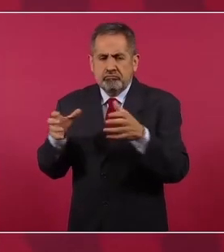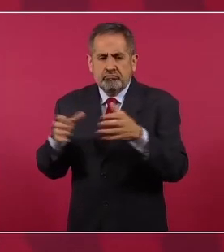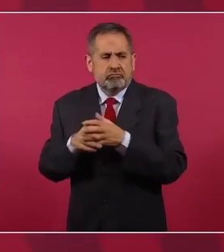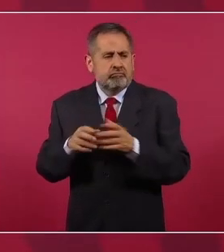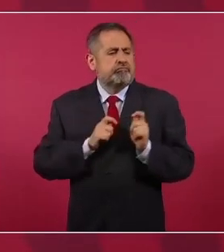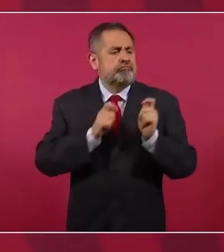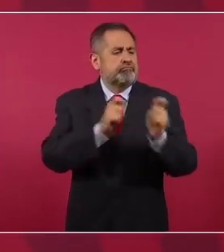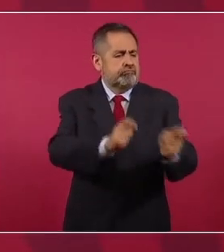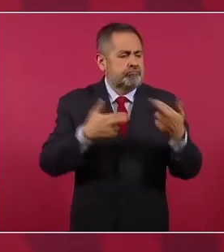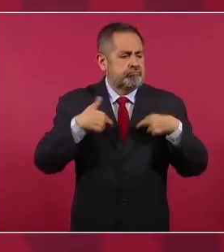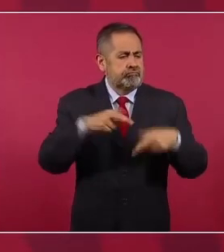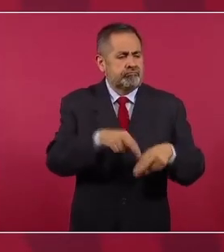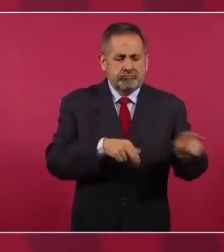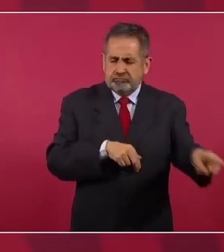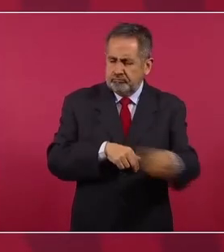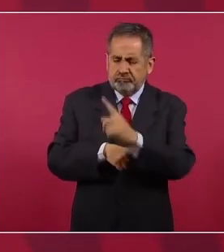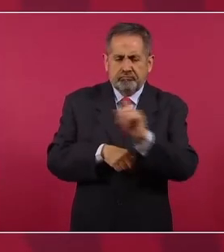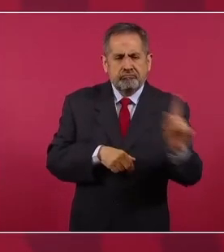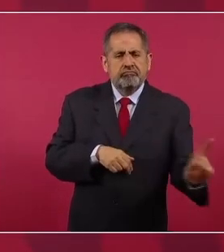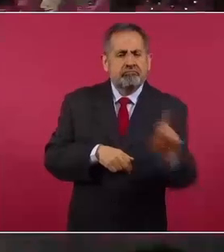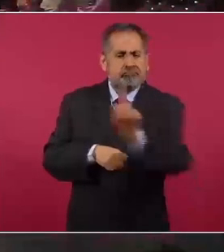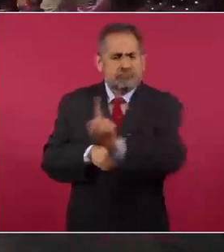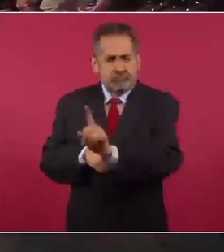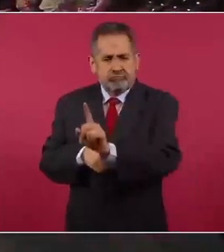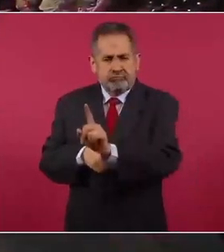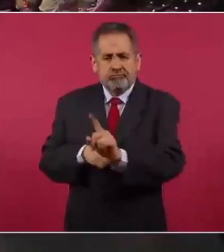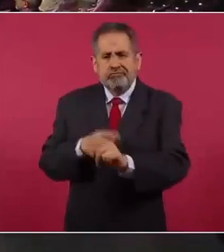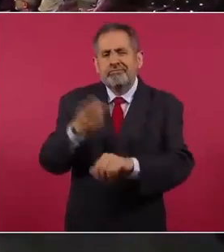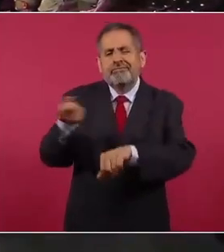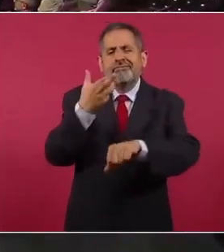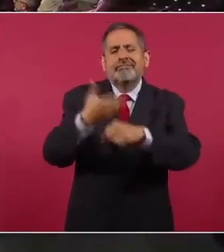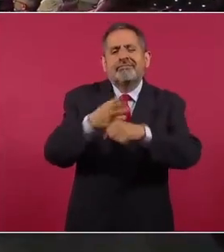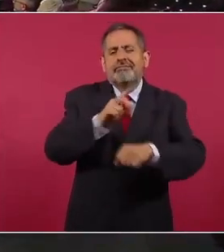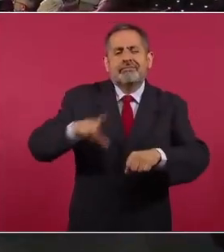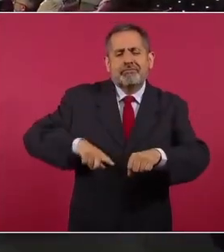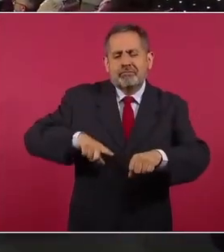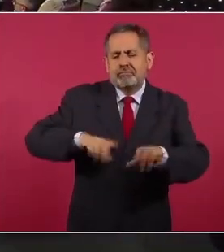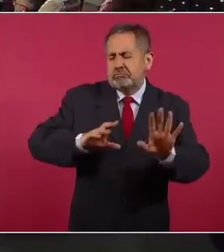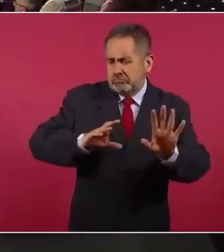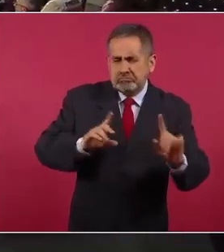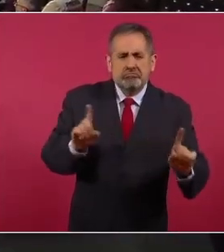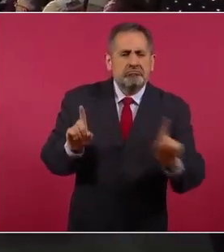envían a los secretarios de gobierno,